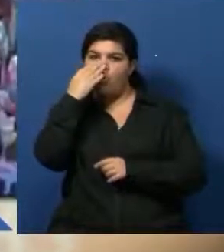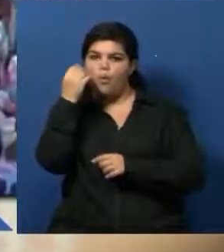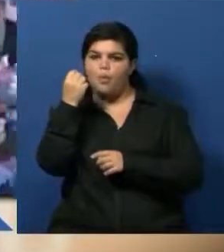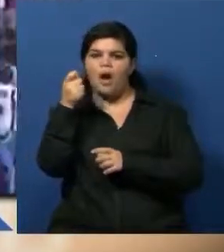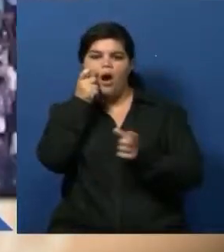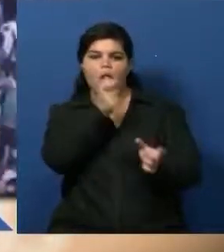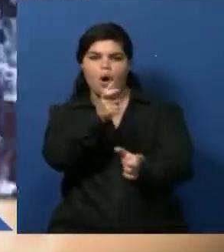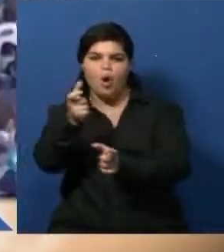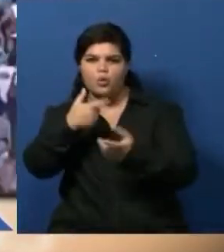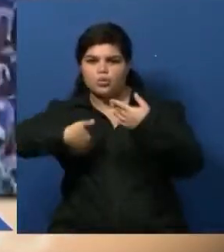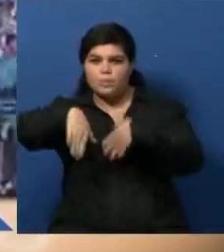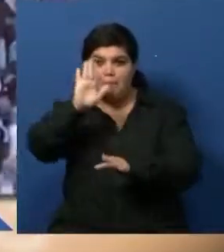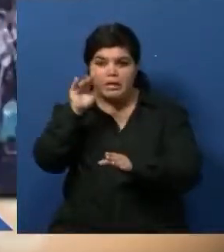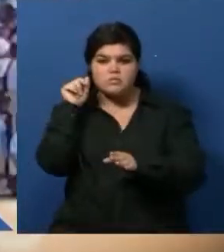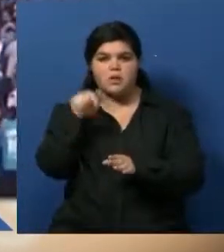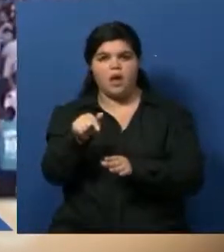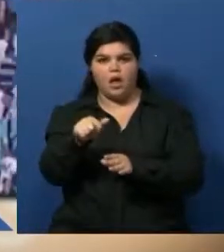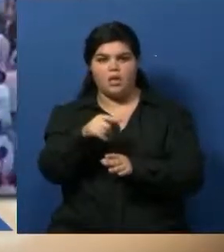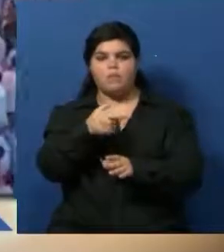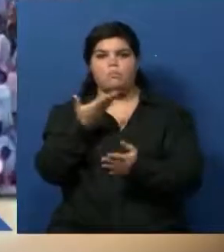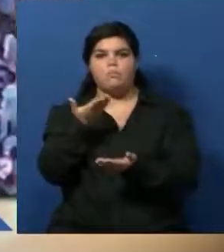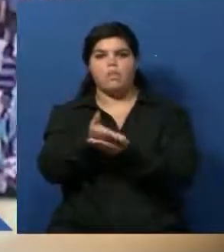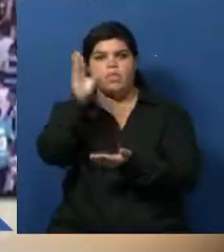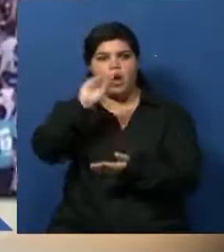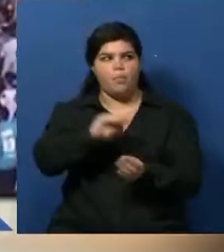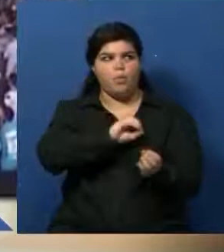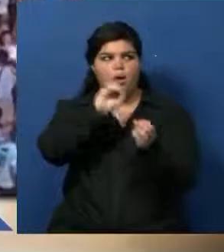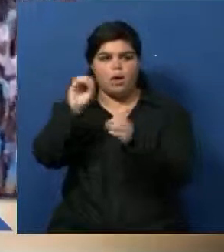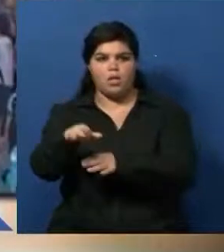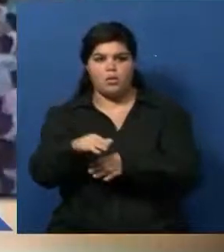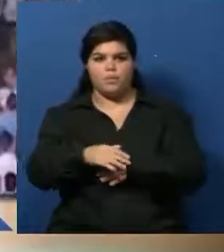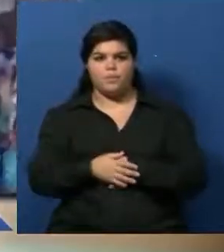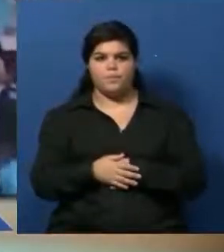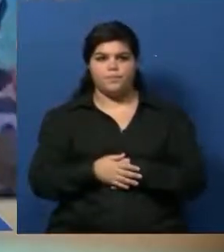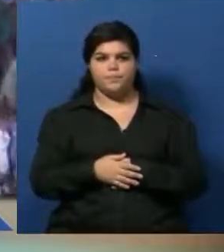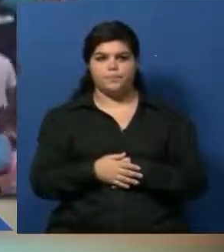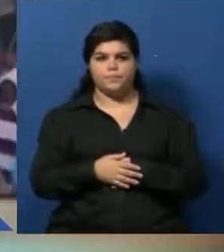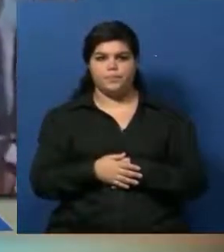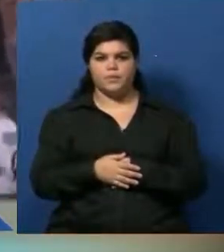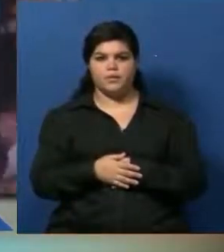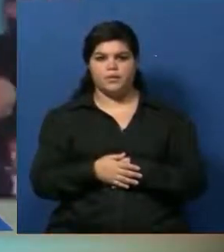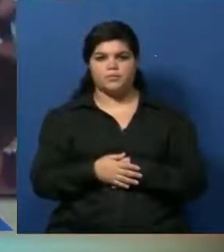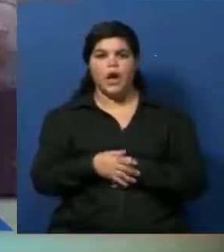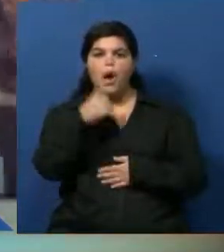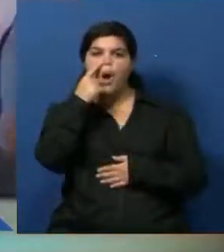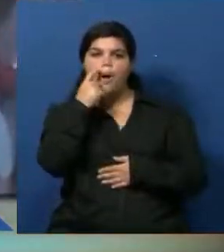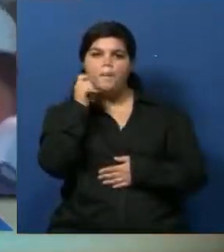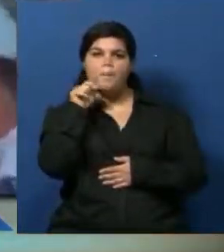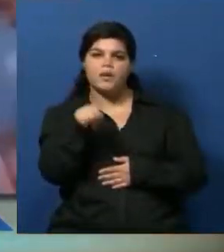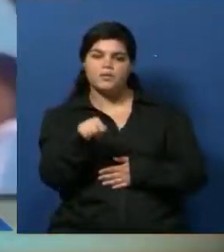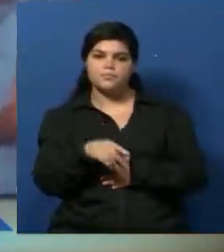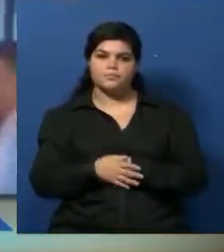la circunvalación. De la salida, digamos, del ejido urbano. Este muchacho aparentemente